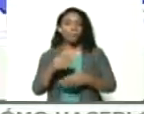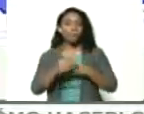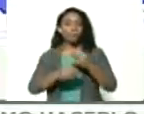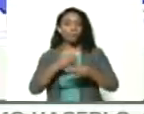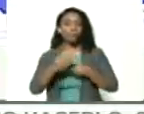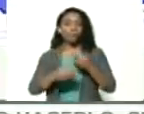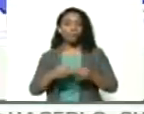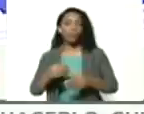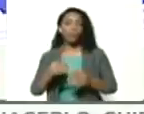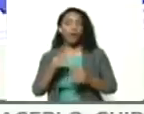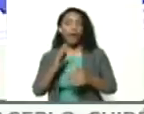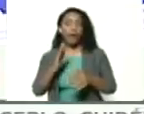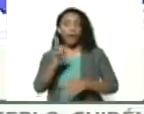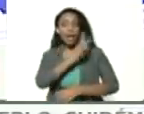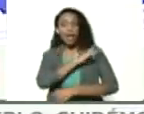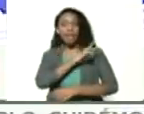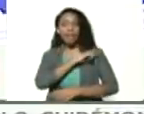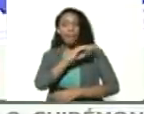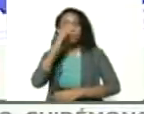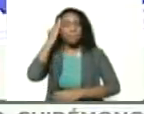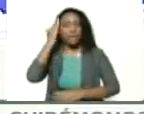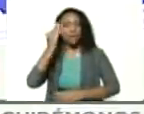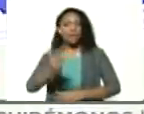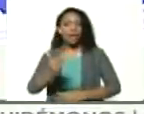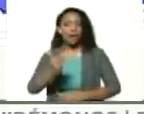por el almirante en jefe diputado